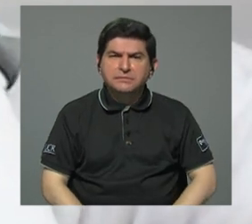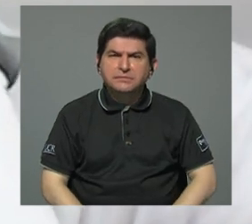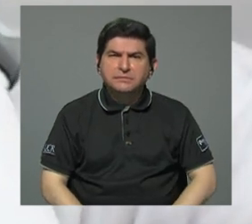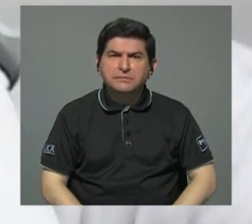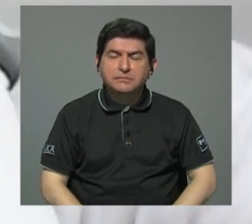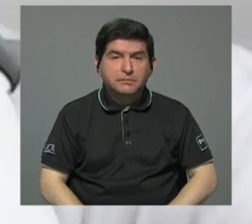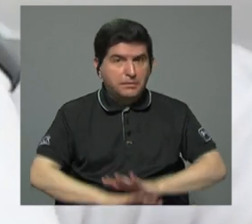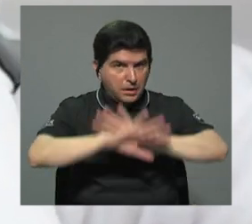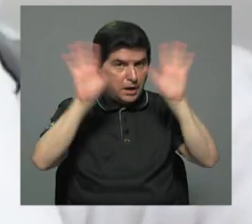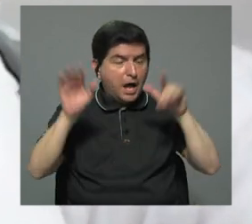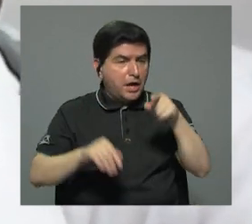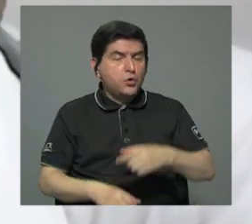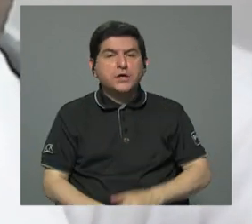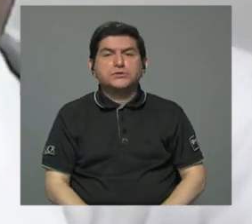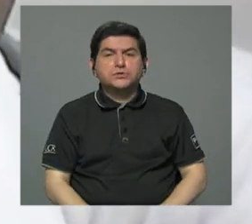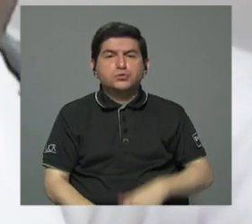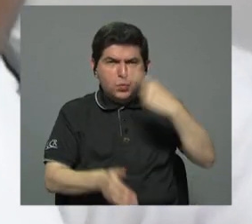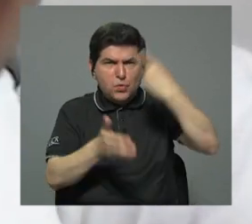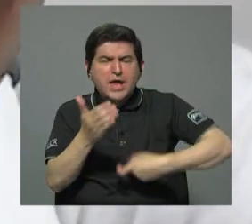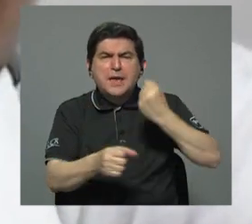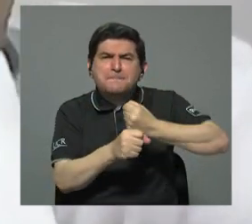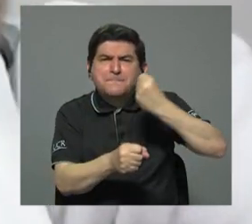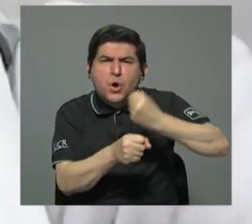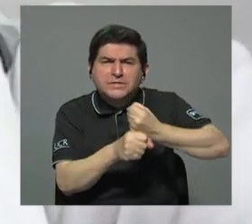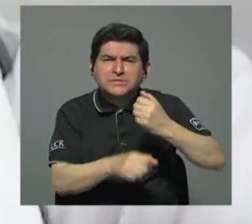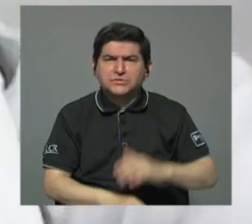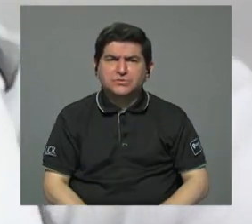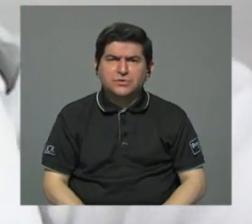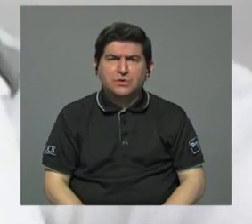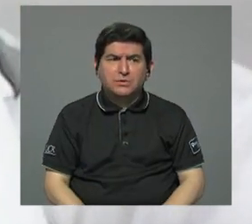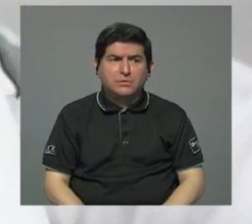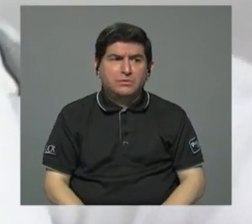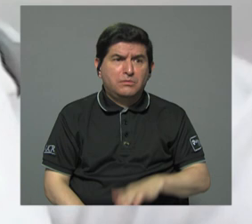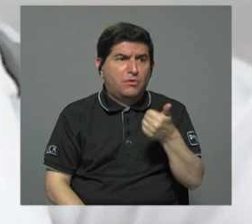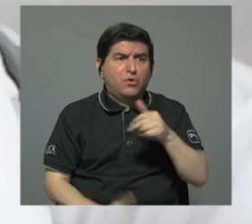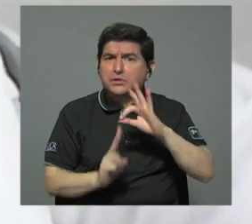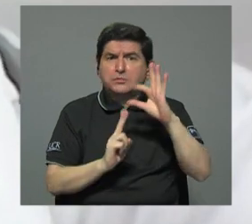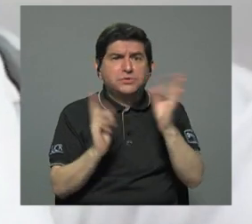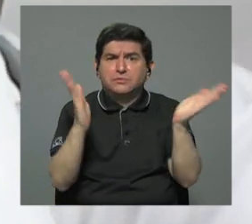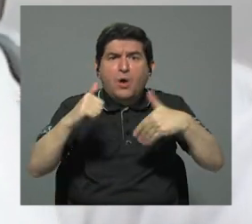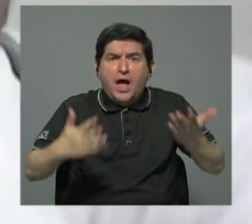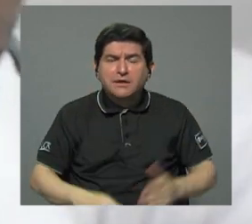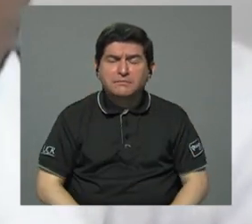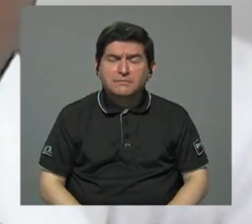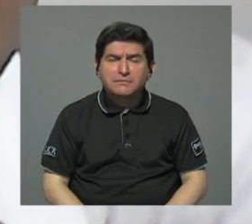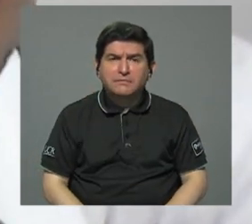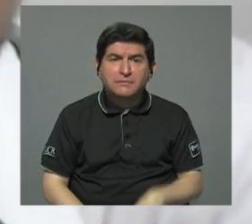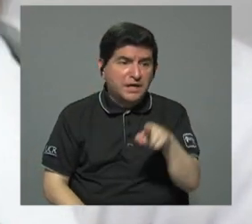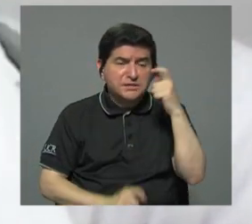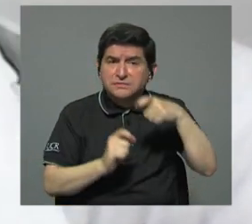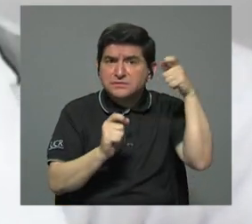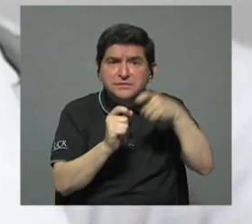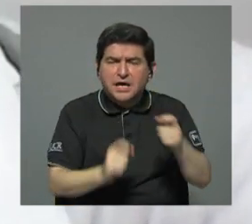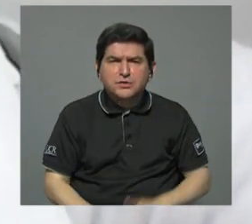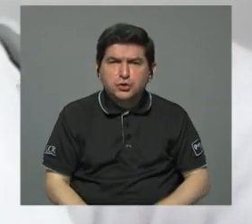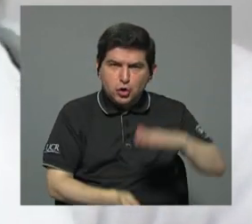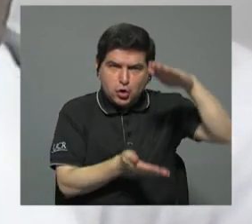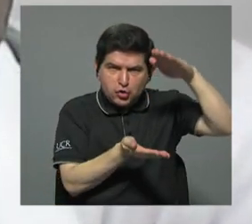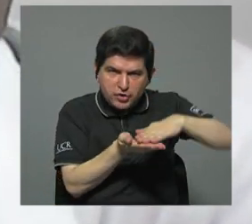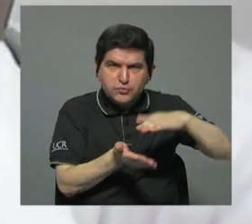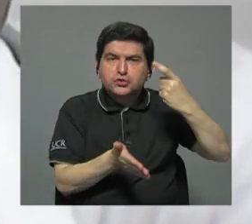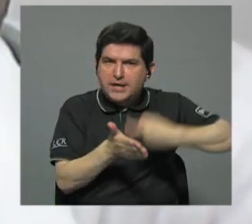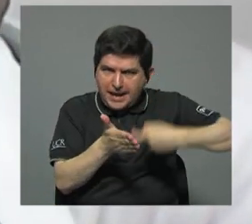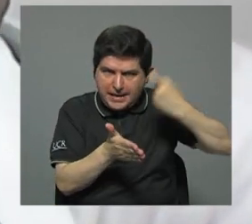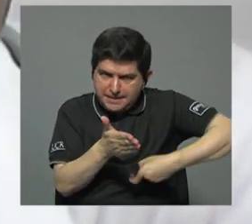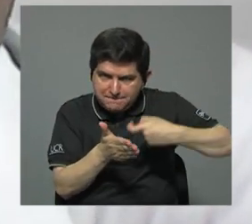es claro que es un impuesto al trabajo, es que no hay más, o sea, sencillamente es eso. Si reducimos esos impuestos,